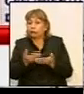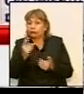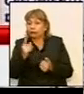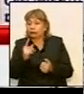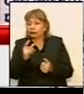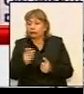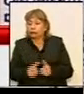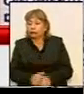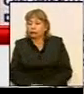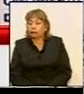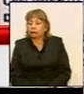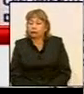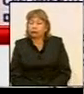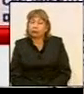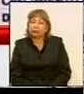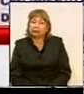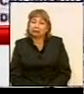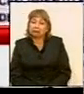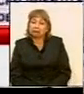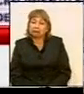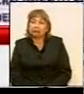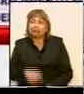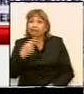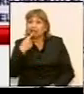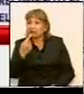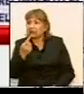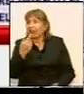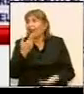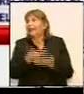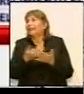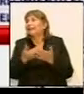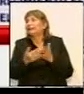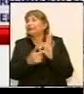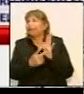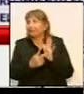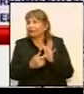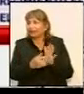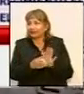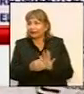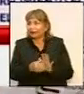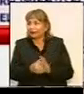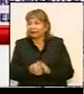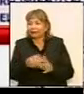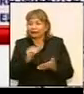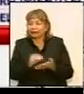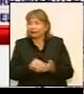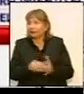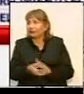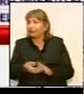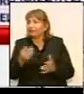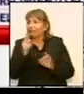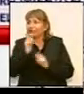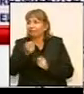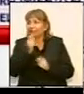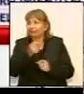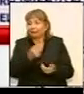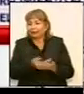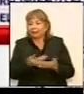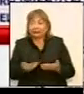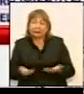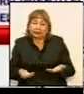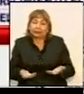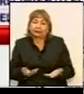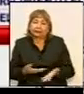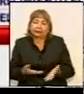eso, pide que le muestre las cifras. Y el segundo es que en el Perú le regalamos las